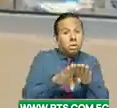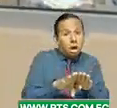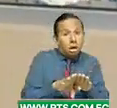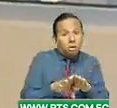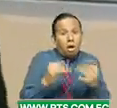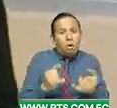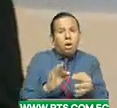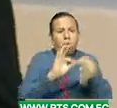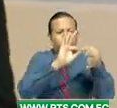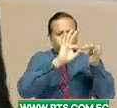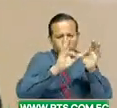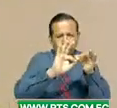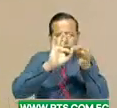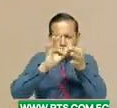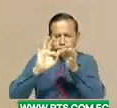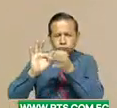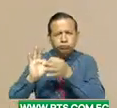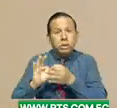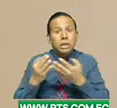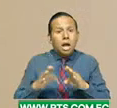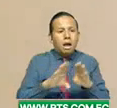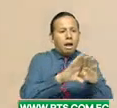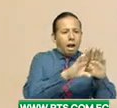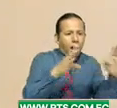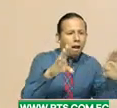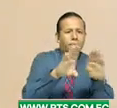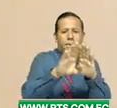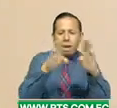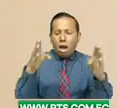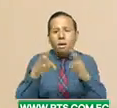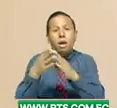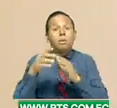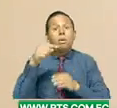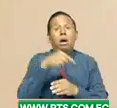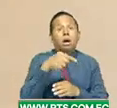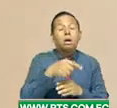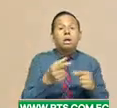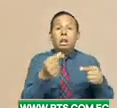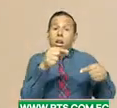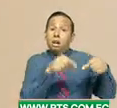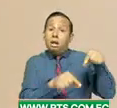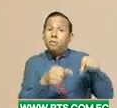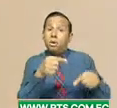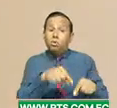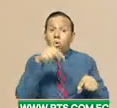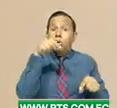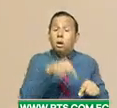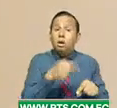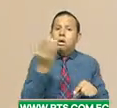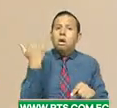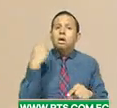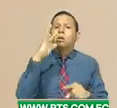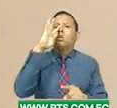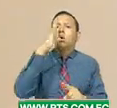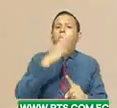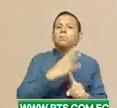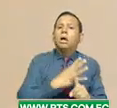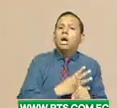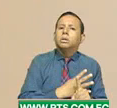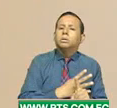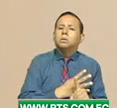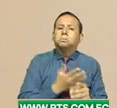el hospital de Monte Sinaí, también se hizo lo mismo en el laboratorio, pues por 4 meses antes del nuevo